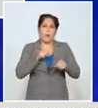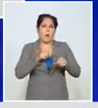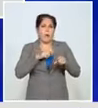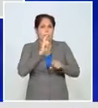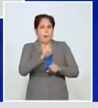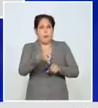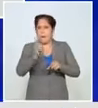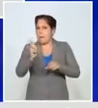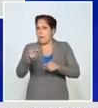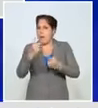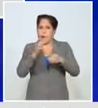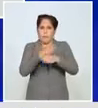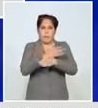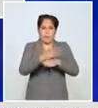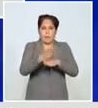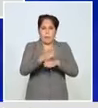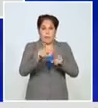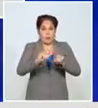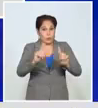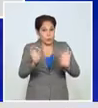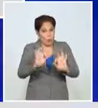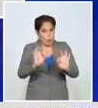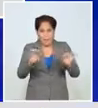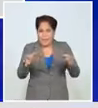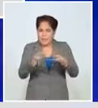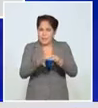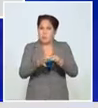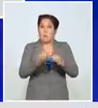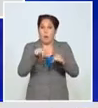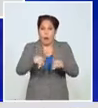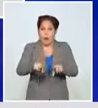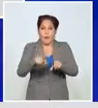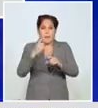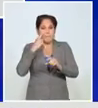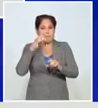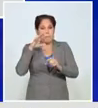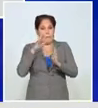adoptado, todavía una cifra muy elevada,